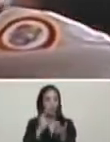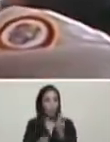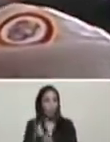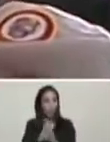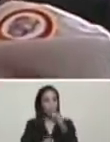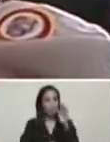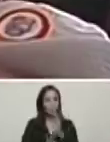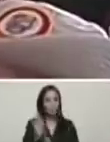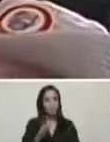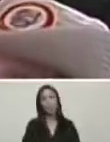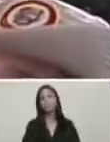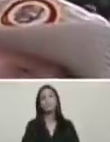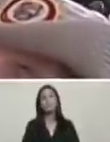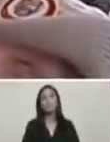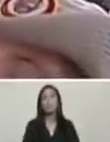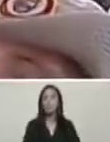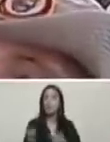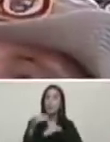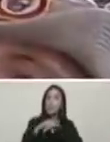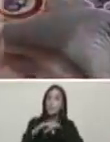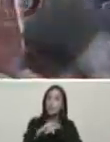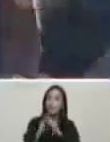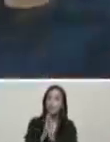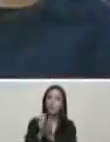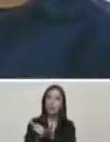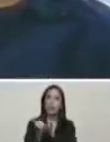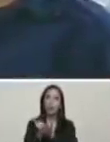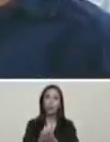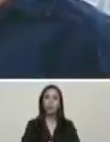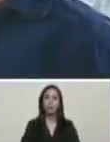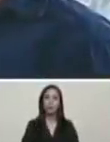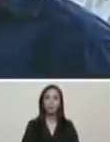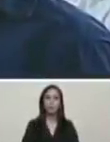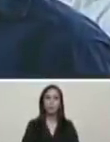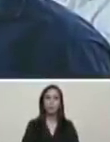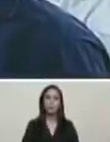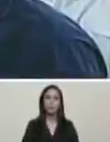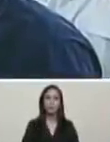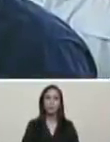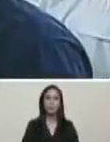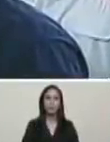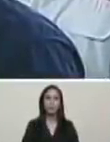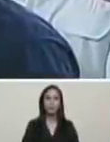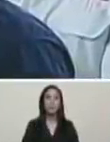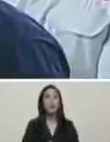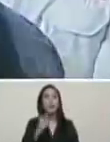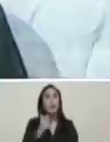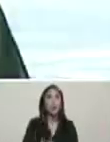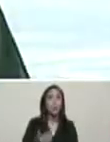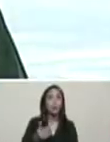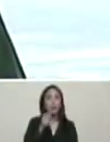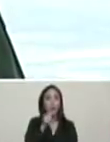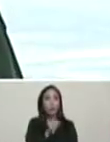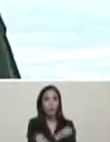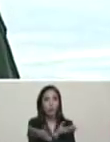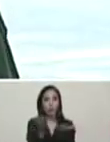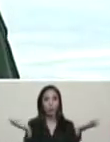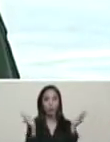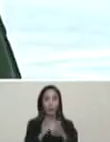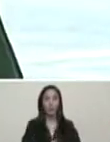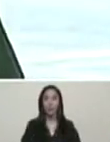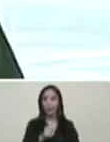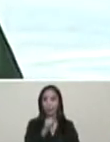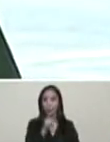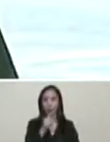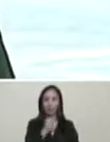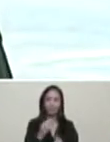por favor, haga un comentario pertinente. Bueno, sí, mi comandante, es importante informarle pues al pueblo de Venezuela ante